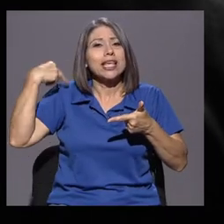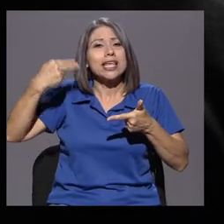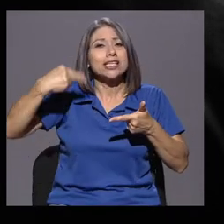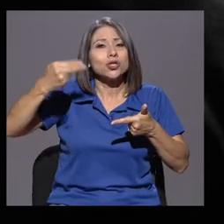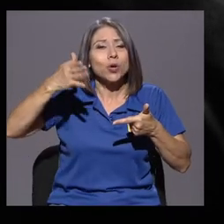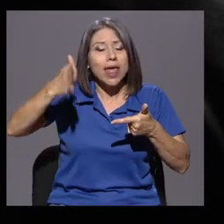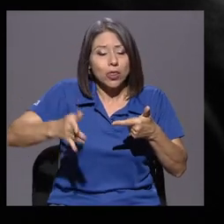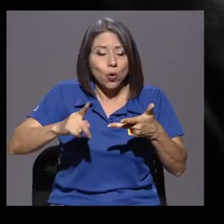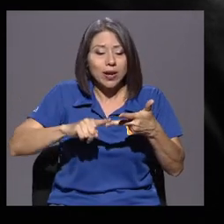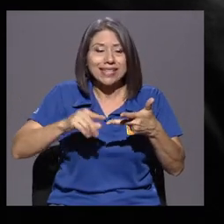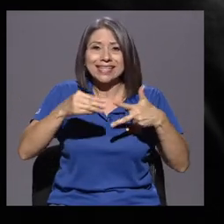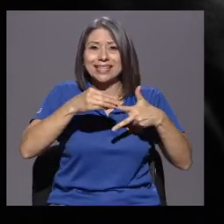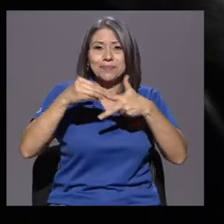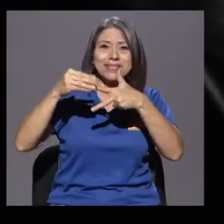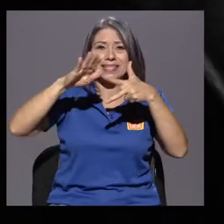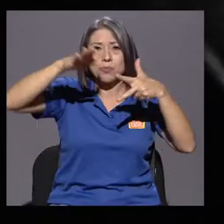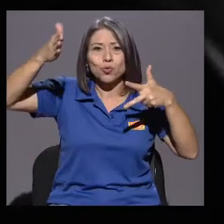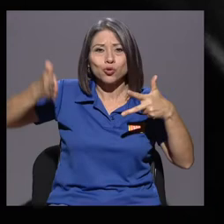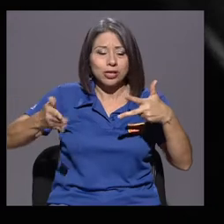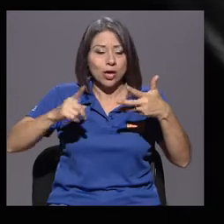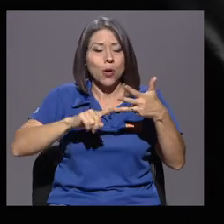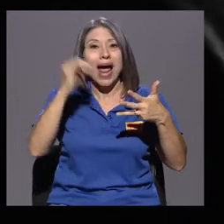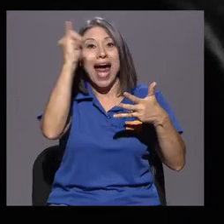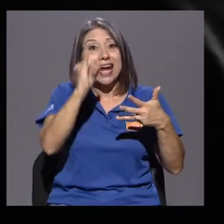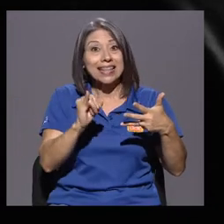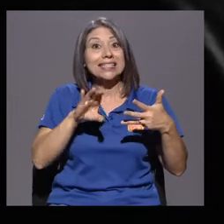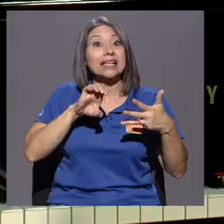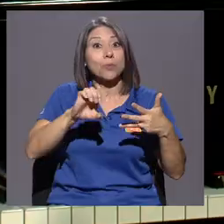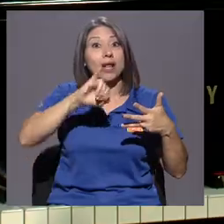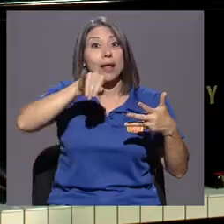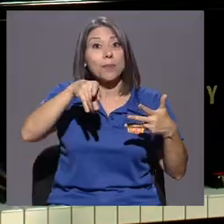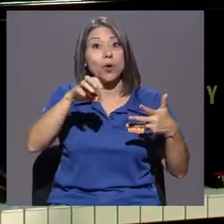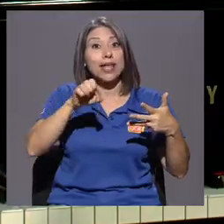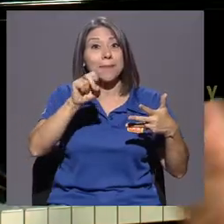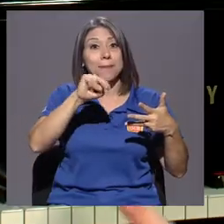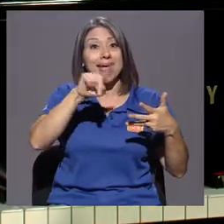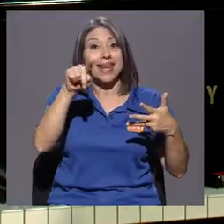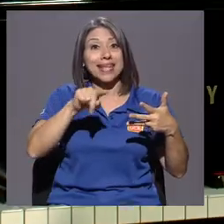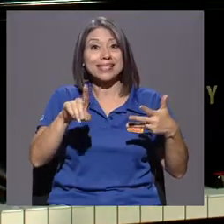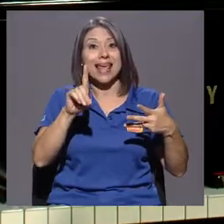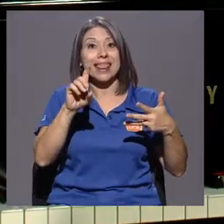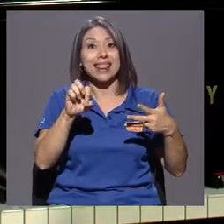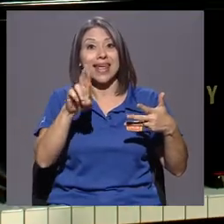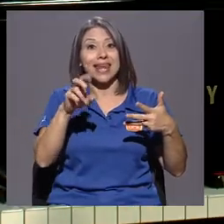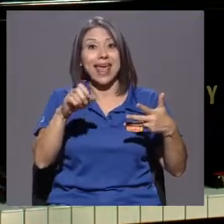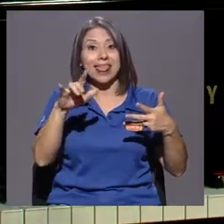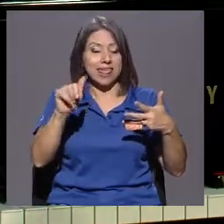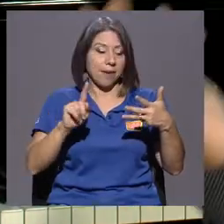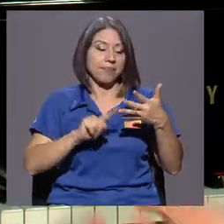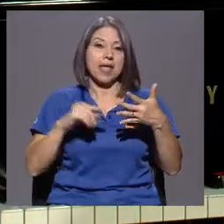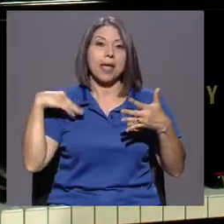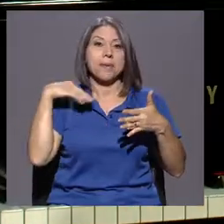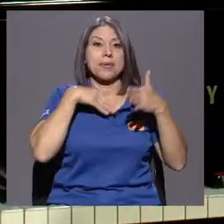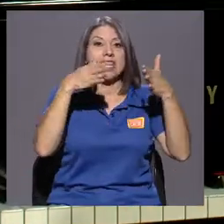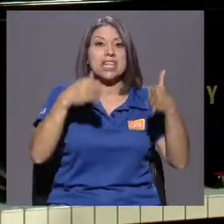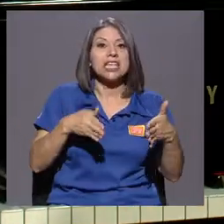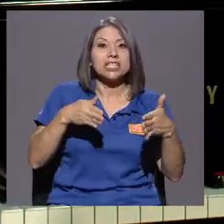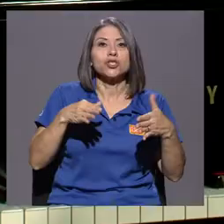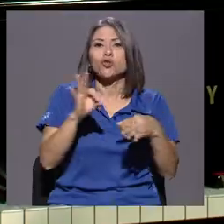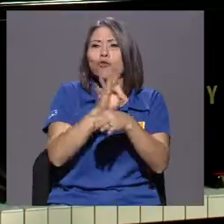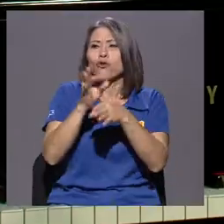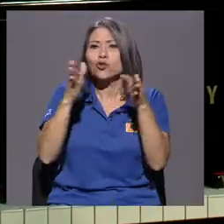museógrafos artistas como jiménez deredia ministros funcionarios diversos